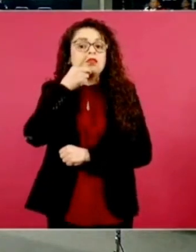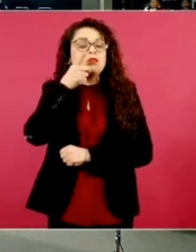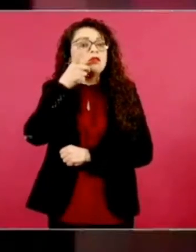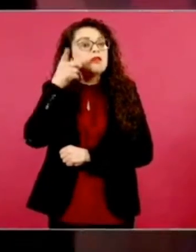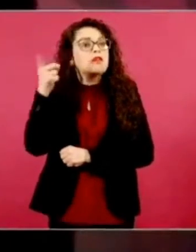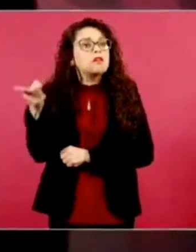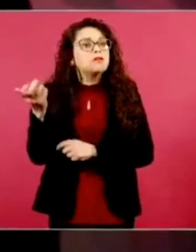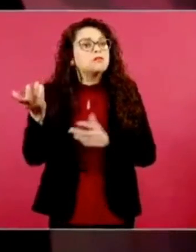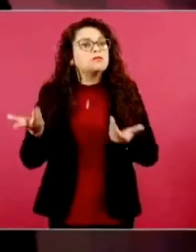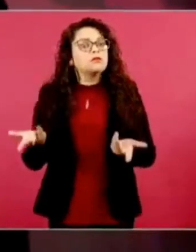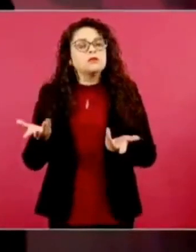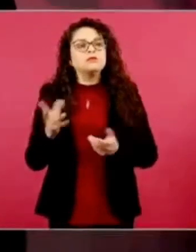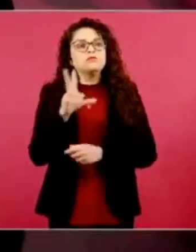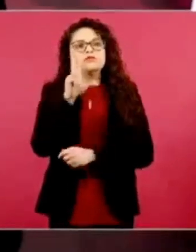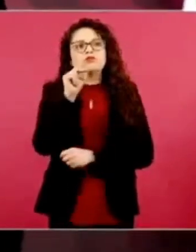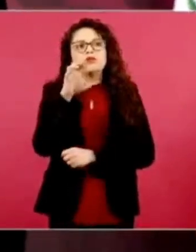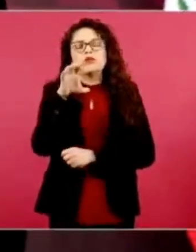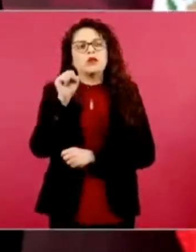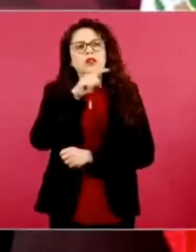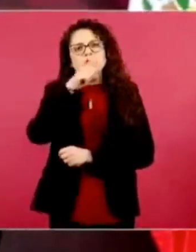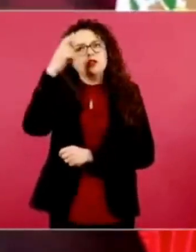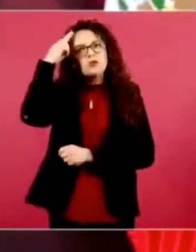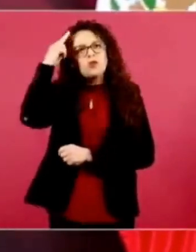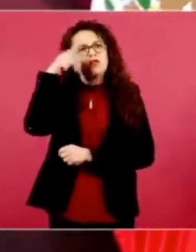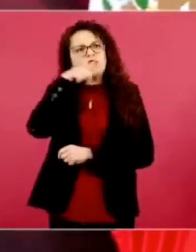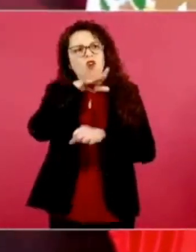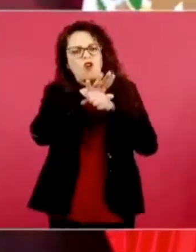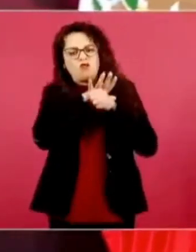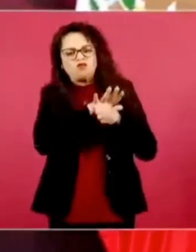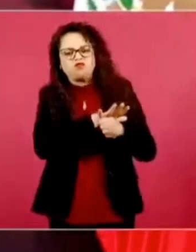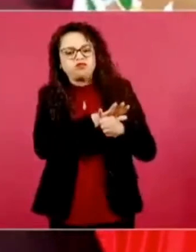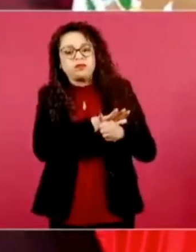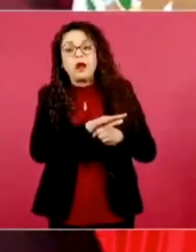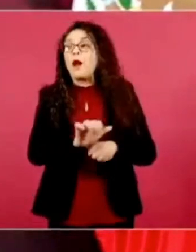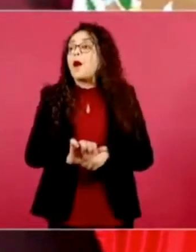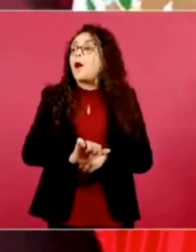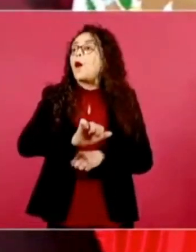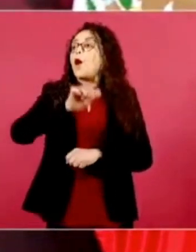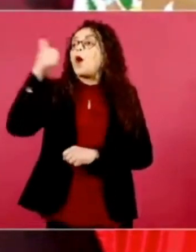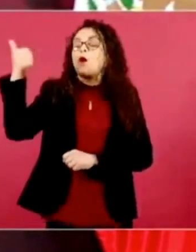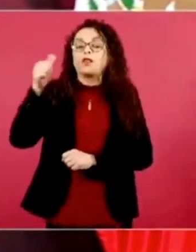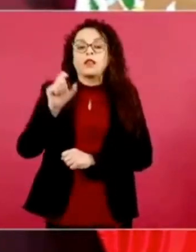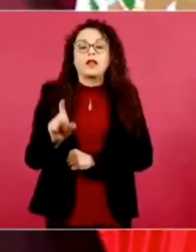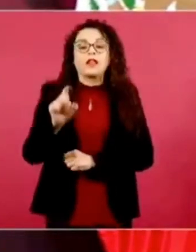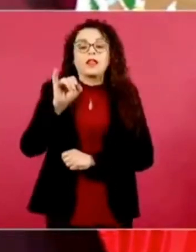Dice, el represor es el otro Díaz,